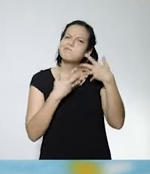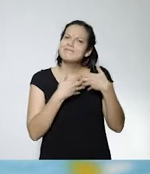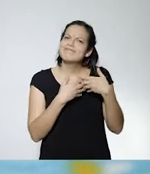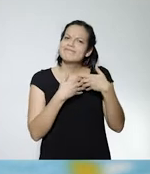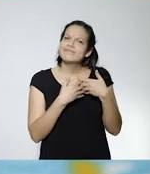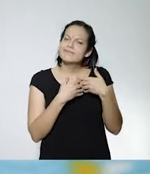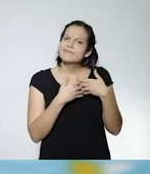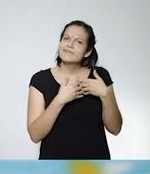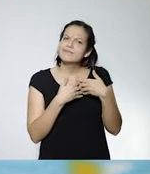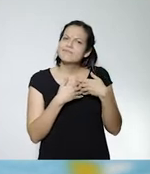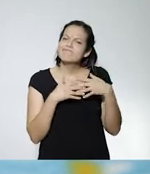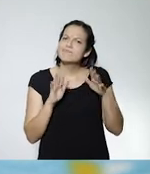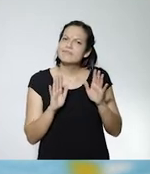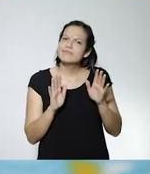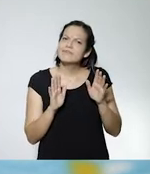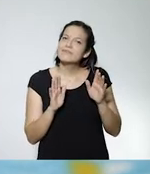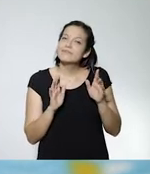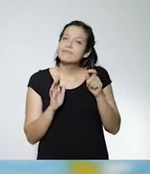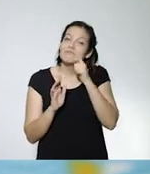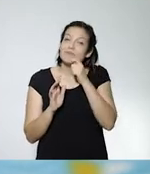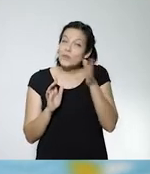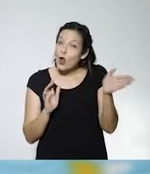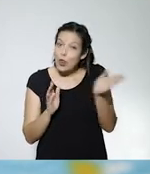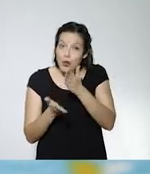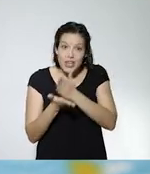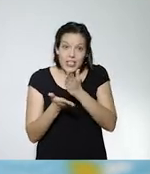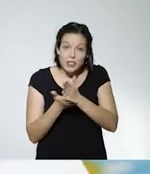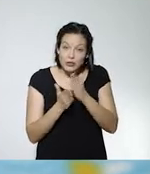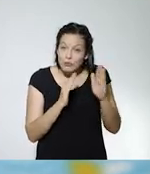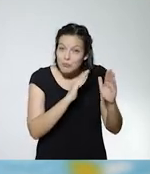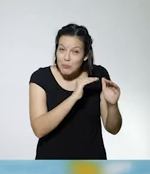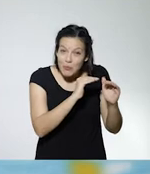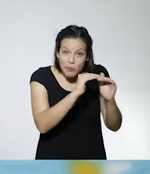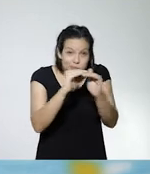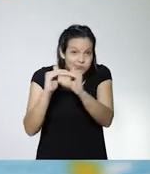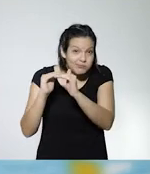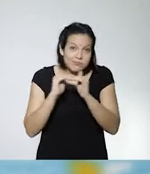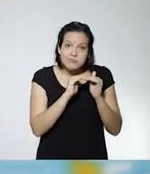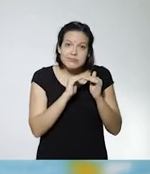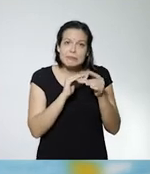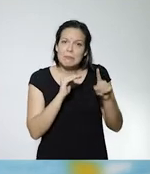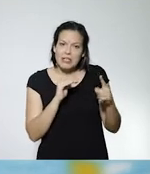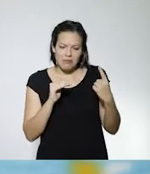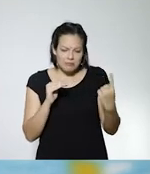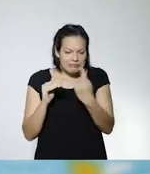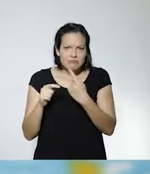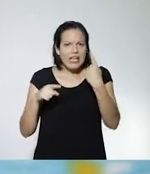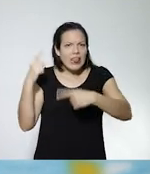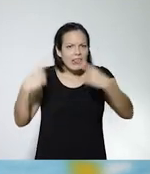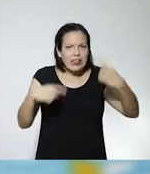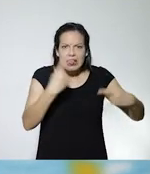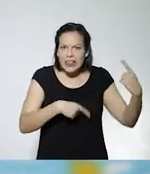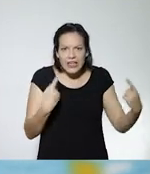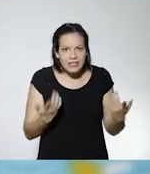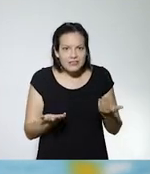me quedé pensando, si todos tenemos los mismos derechos, pero a la vez somos todos diferentes, o